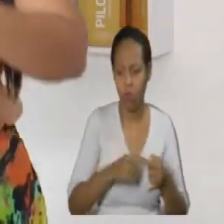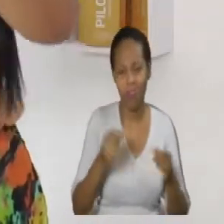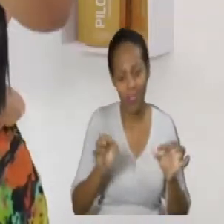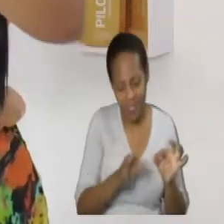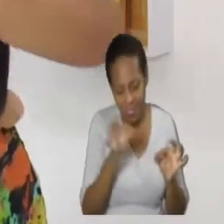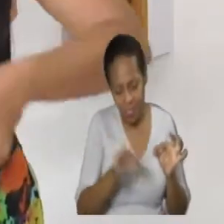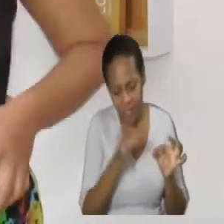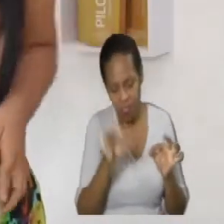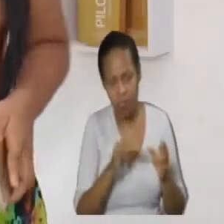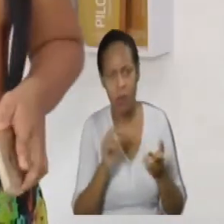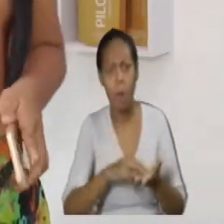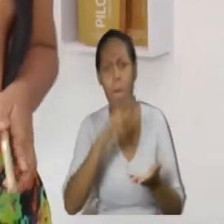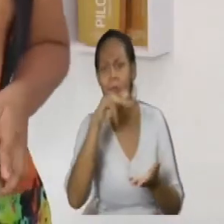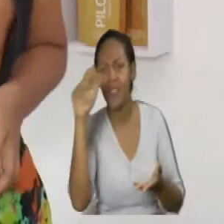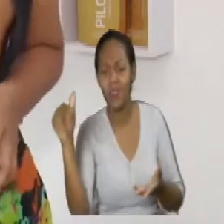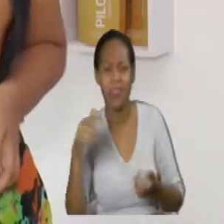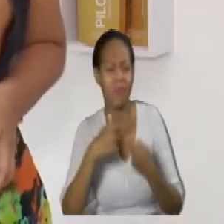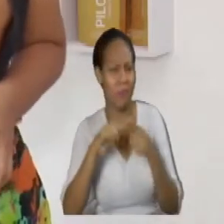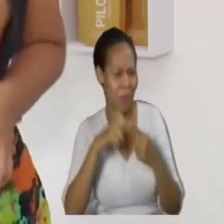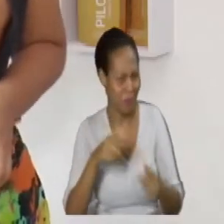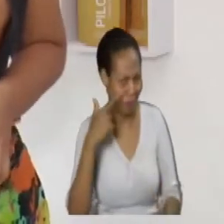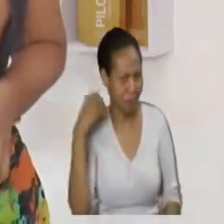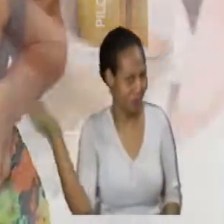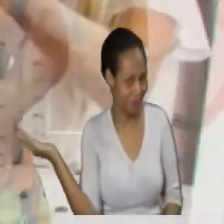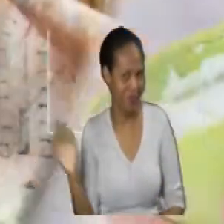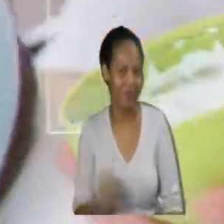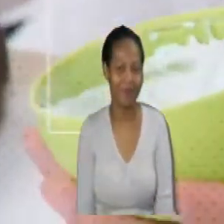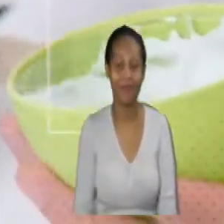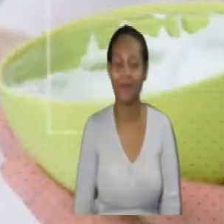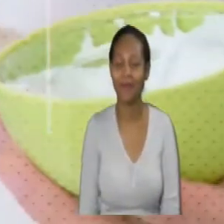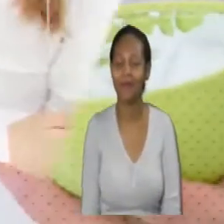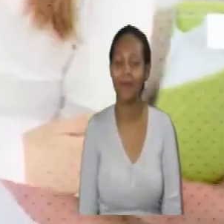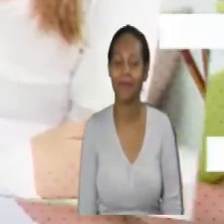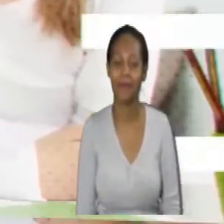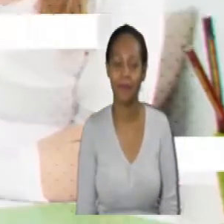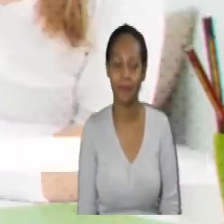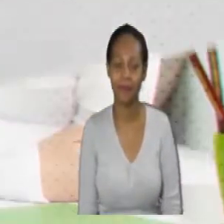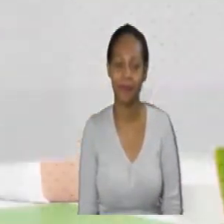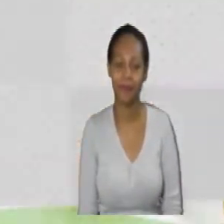En fin, aquí les tenemos todo lo recomendado.